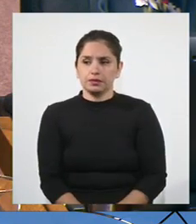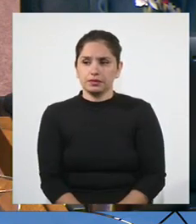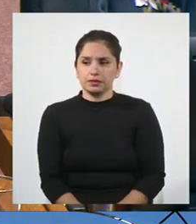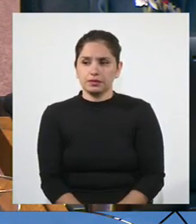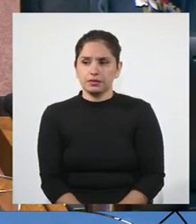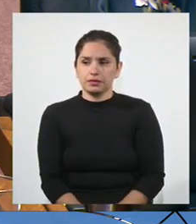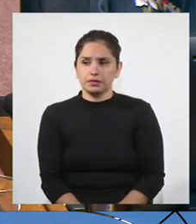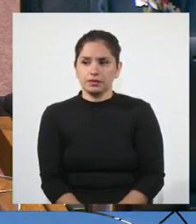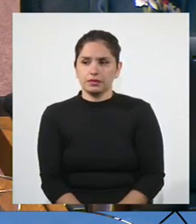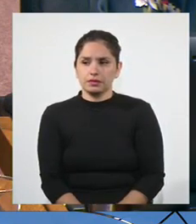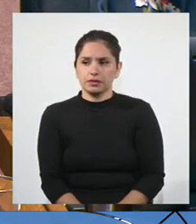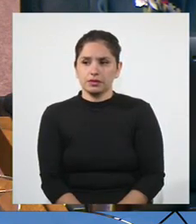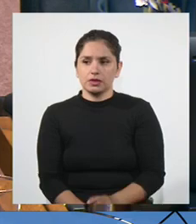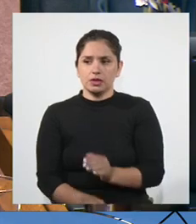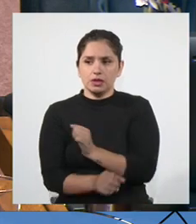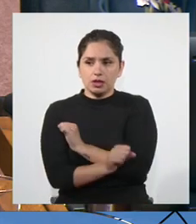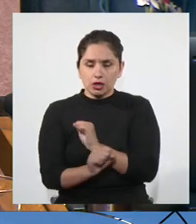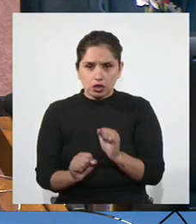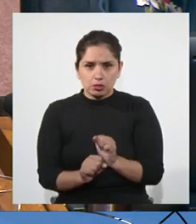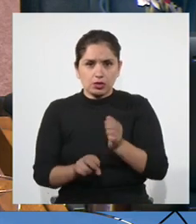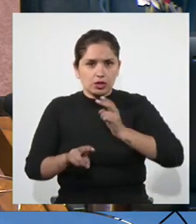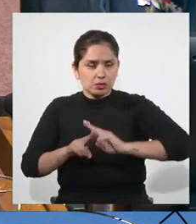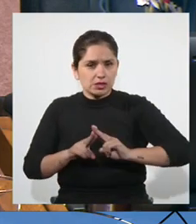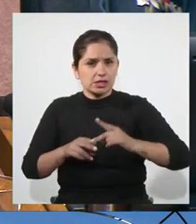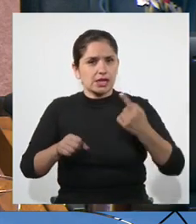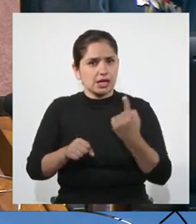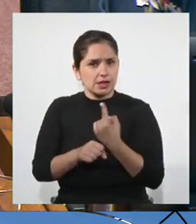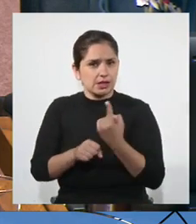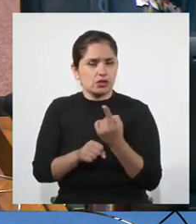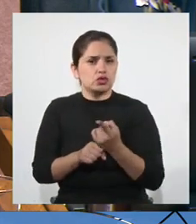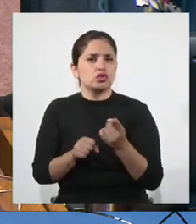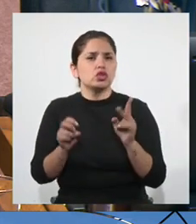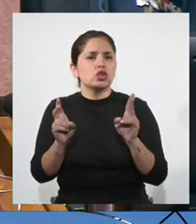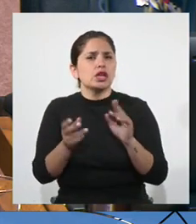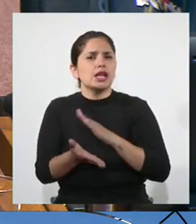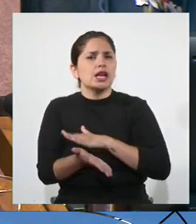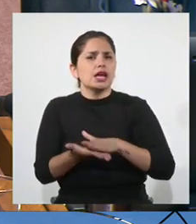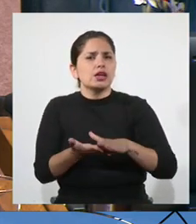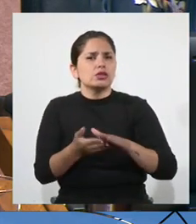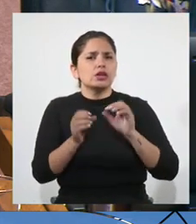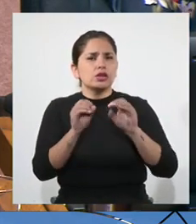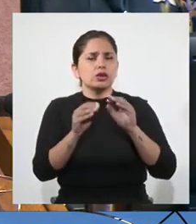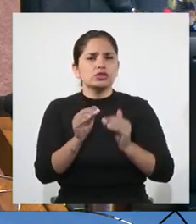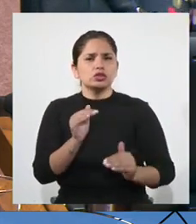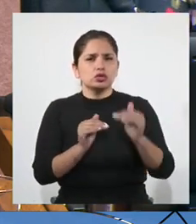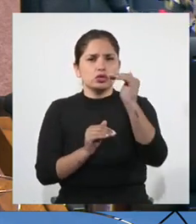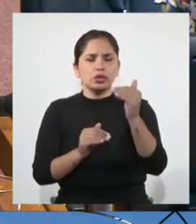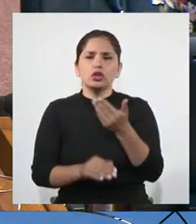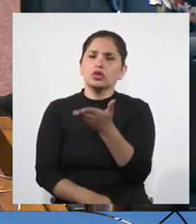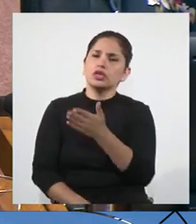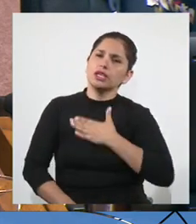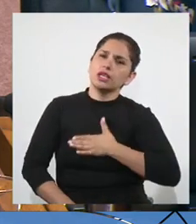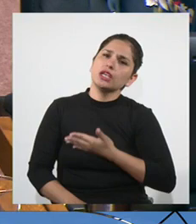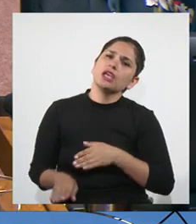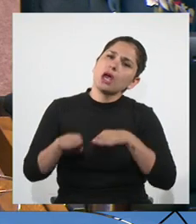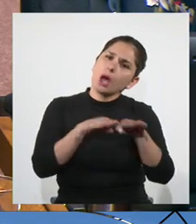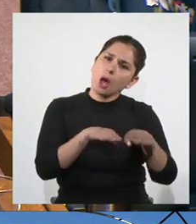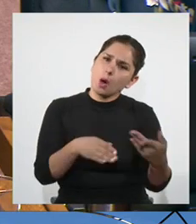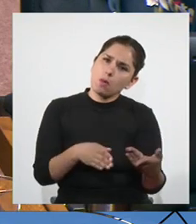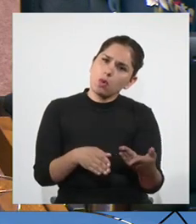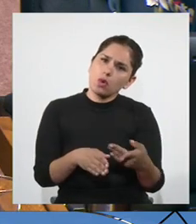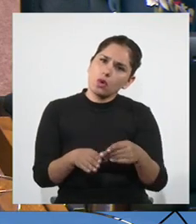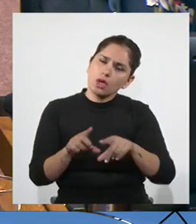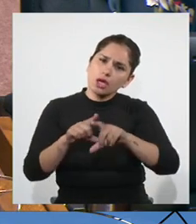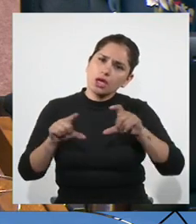No pudimos hacer la discusión en educación respecto de la gratuidad de la educación superior. ¿Y usted quiere que vote a favor de la partida del